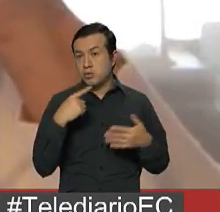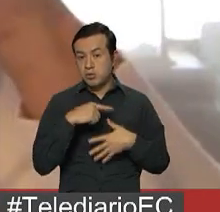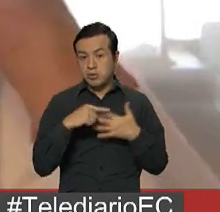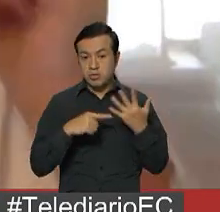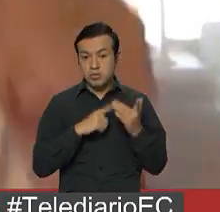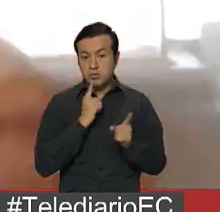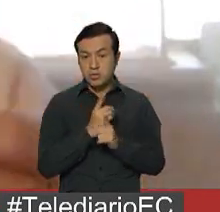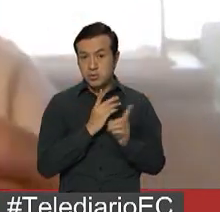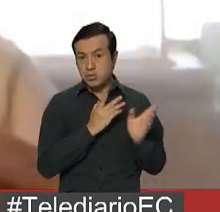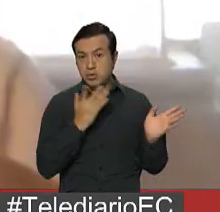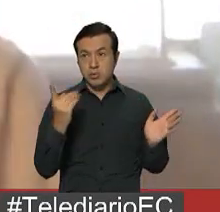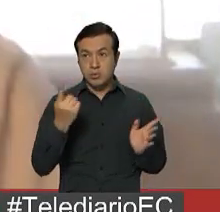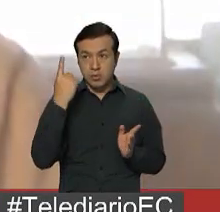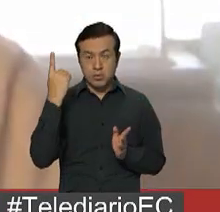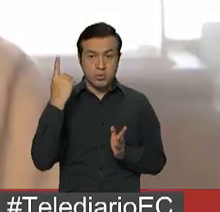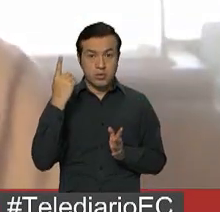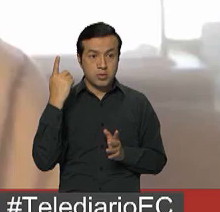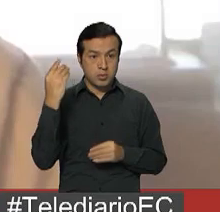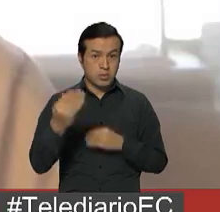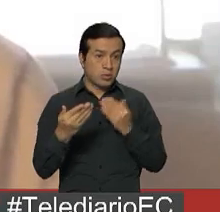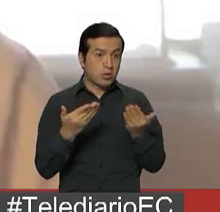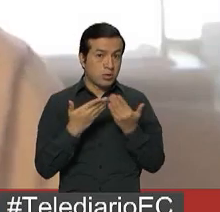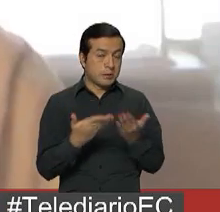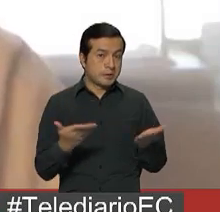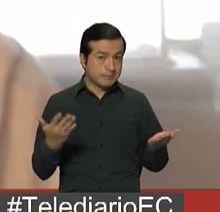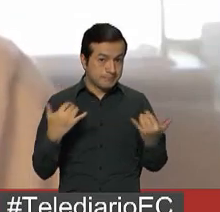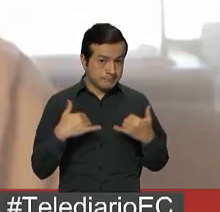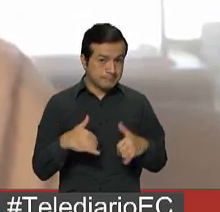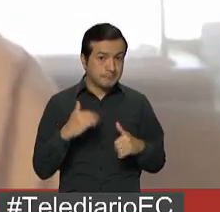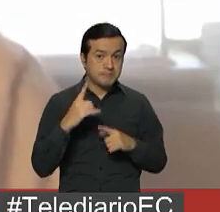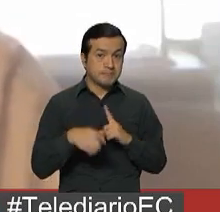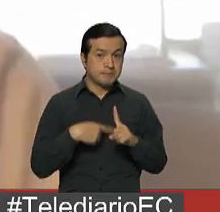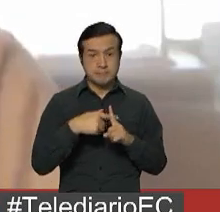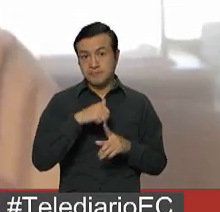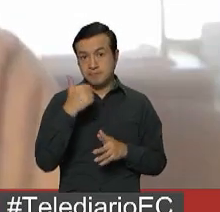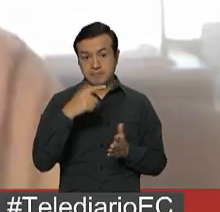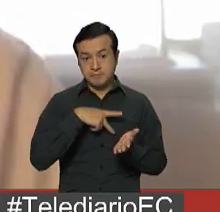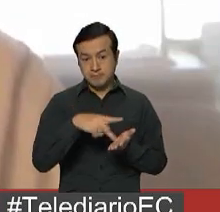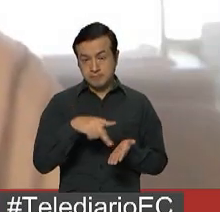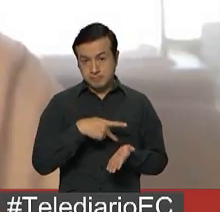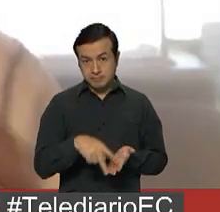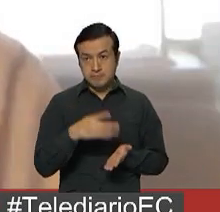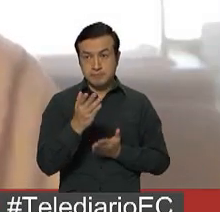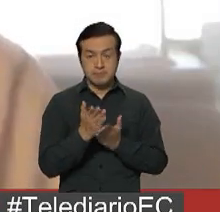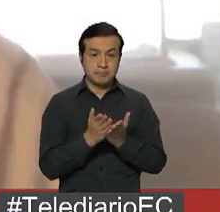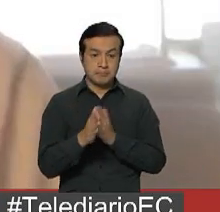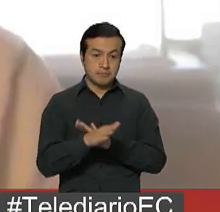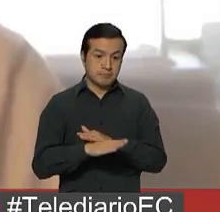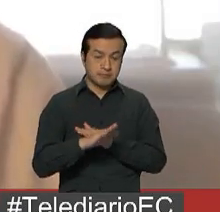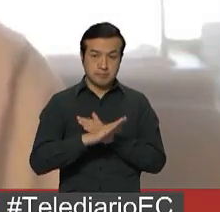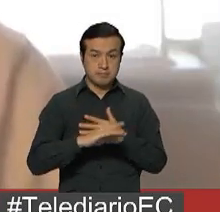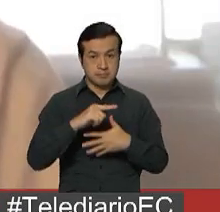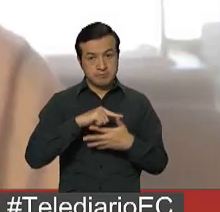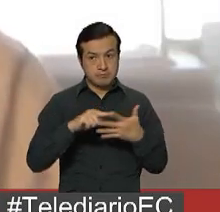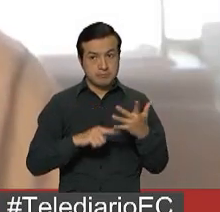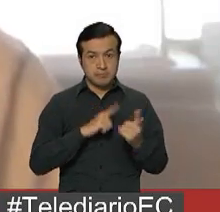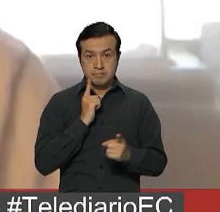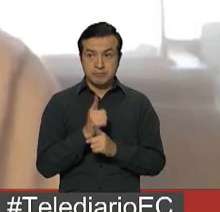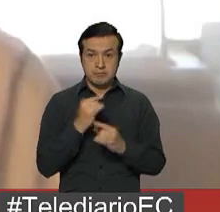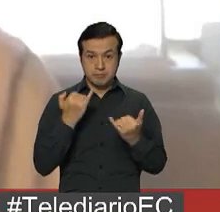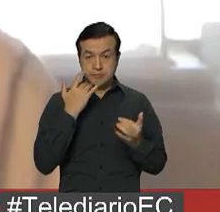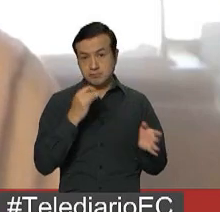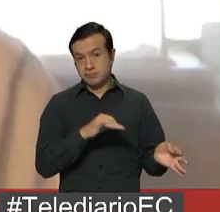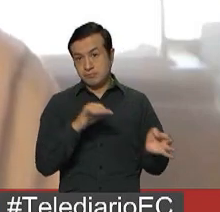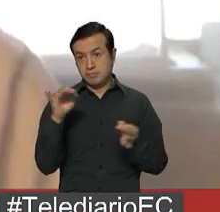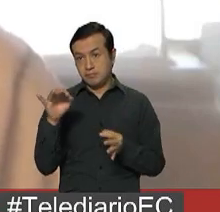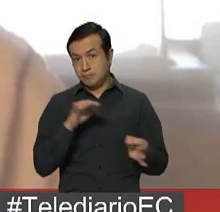ver ya no solamente con los proveedores me refiero sino otro tipo de pagos de los servicios básicos etcétera si bien hoy están diferidos